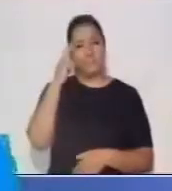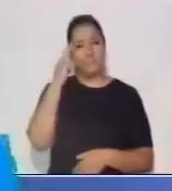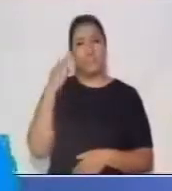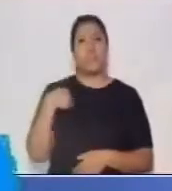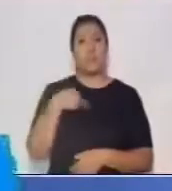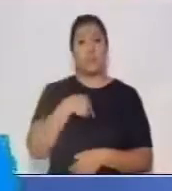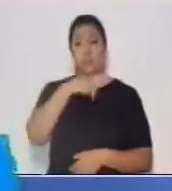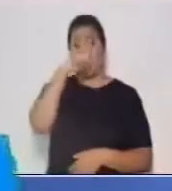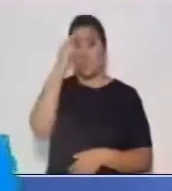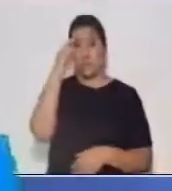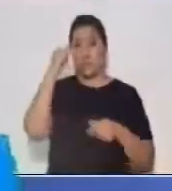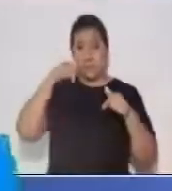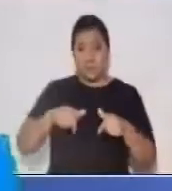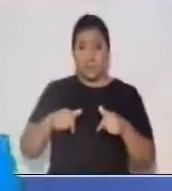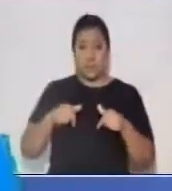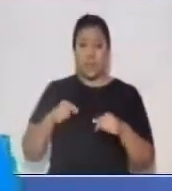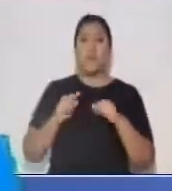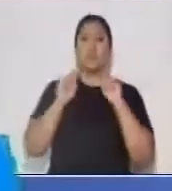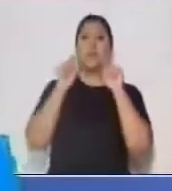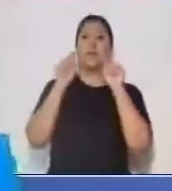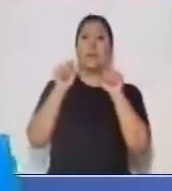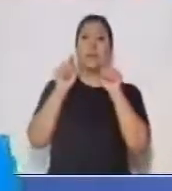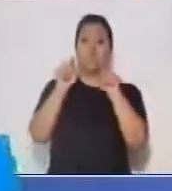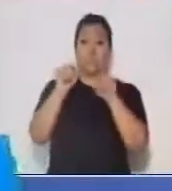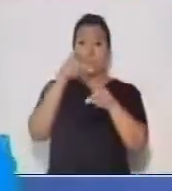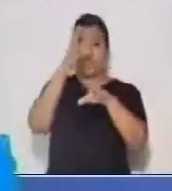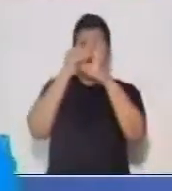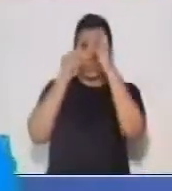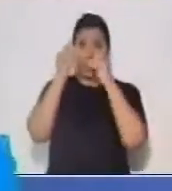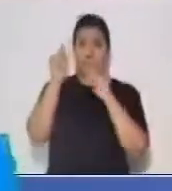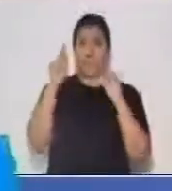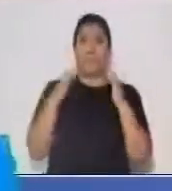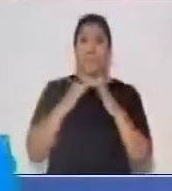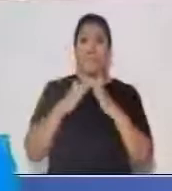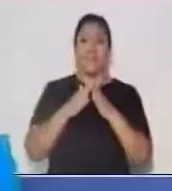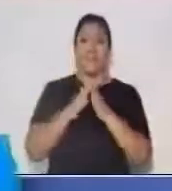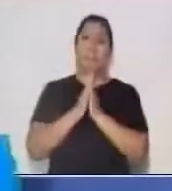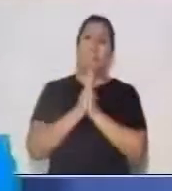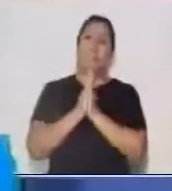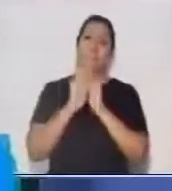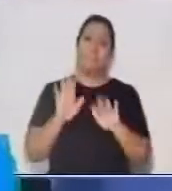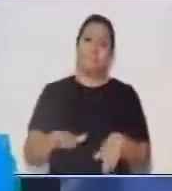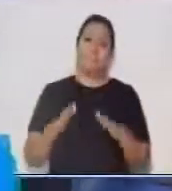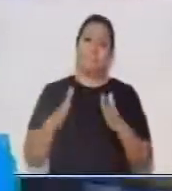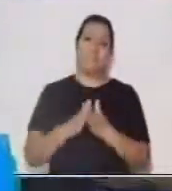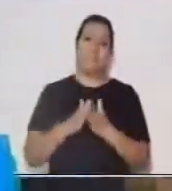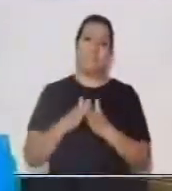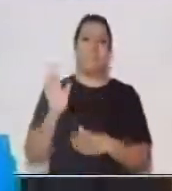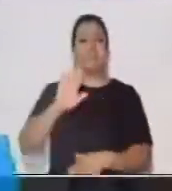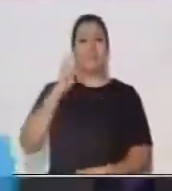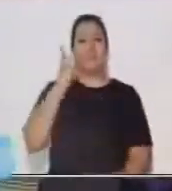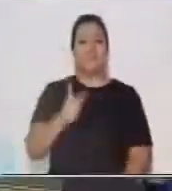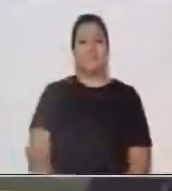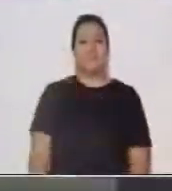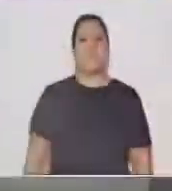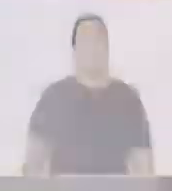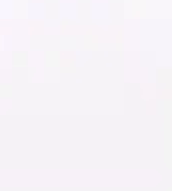estamos trabajando desde acá para que ustedes aprendan en casa. Así que por favor, quédense en casa. Nos vemos.